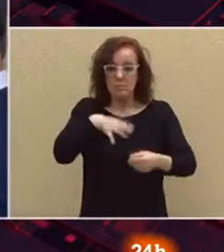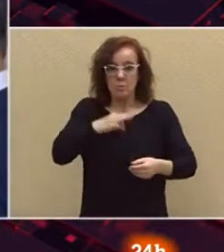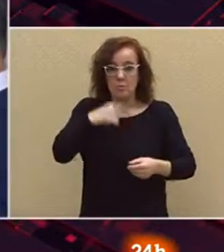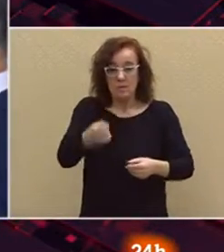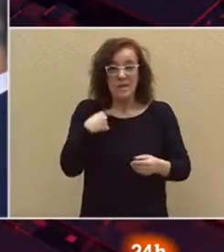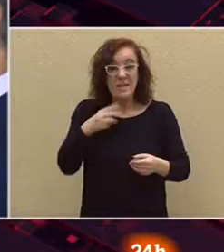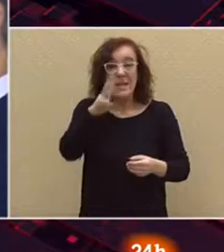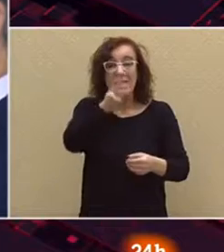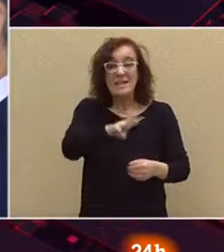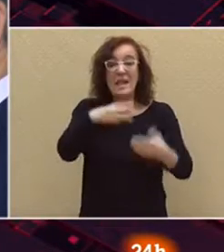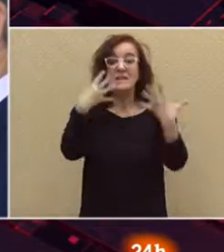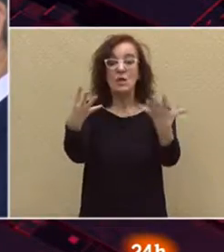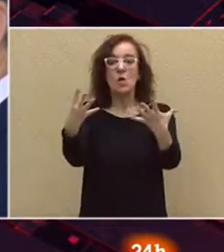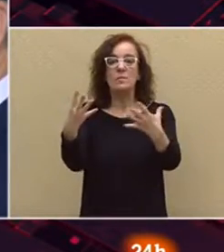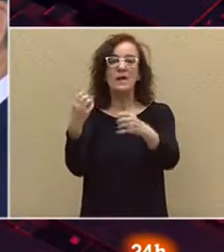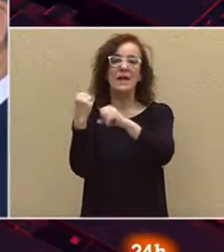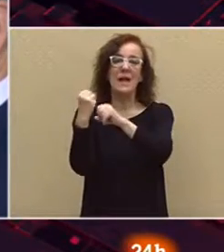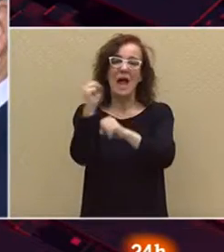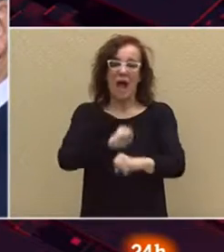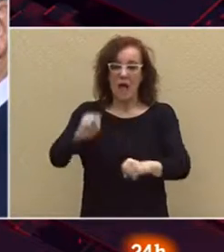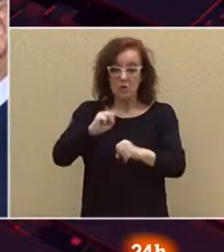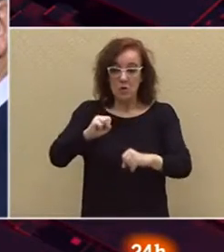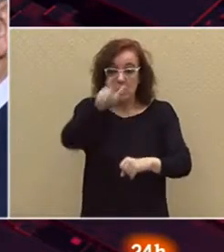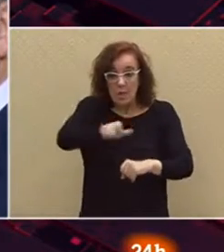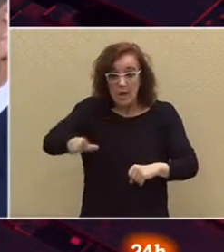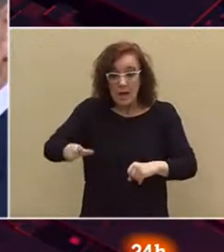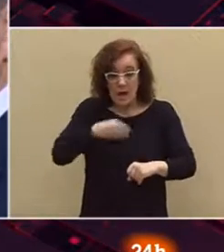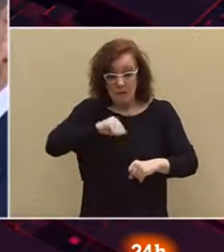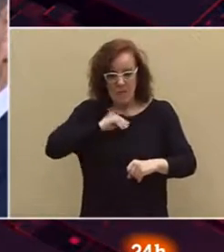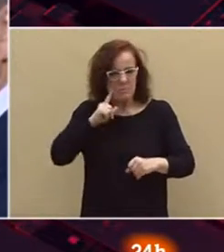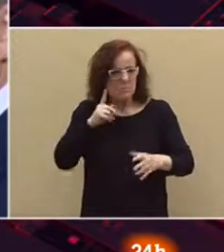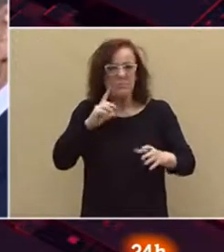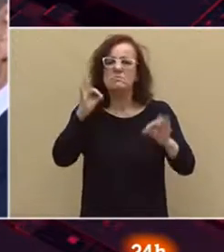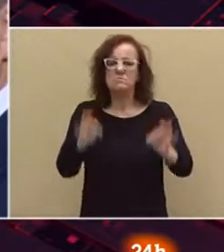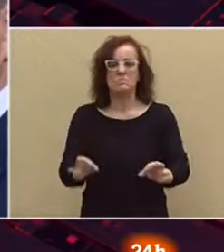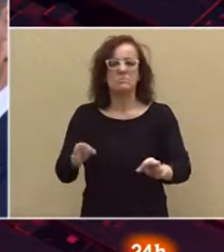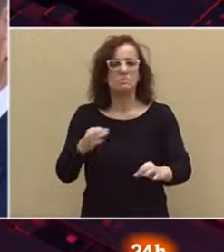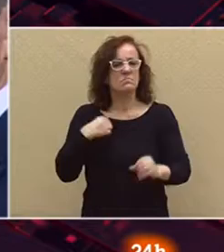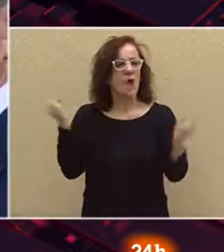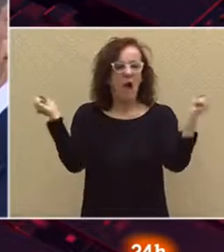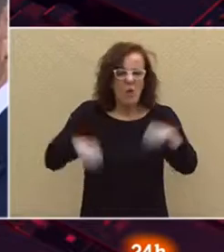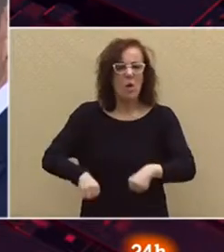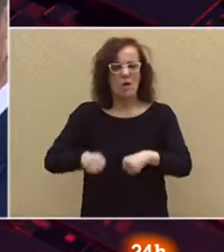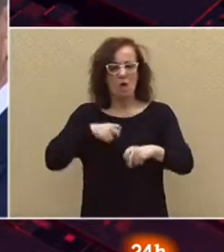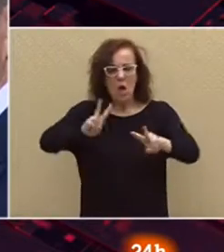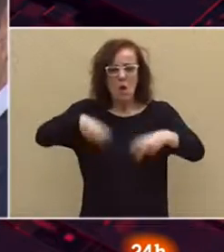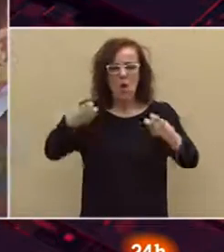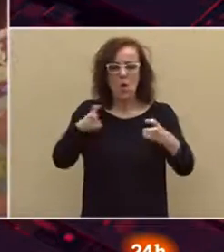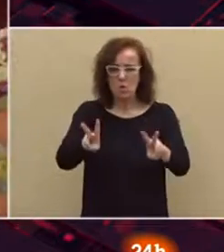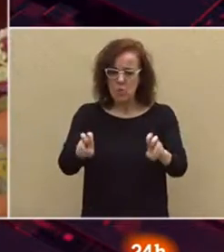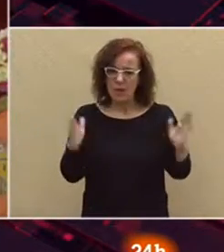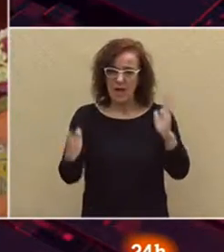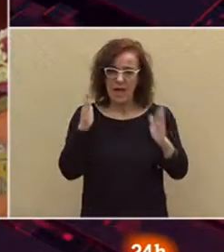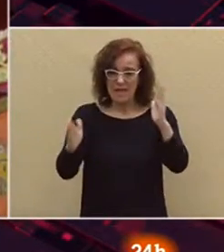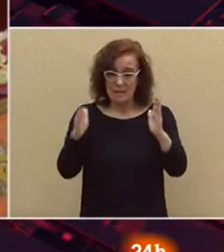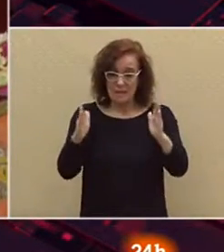39 años, el pueblo español mostró su más rotunda determinación de que la nueva etapa histórica de esta vieja nación